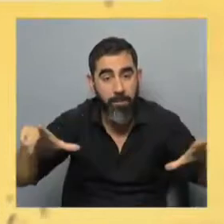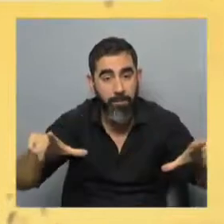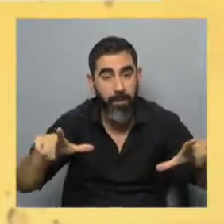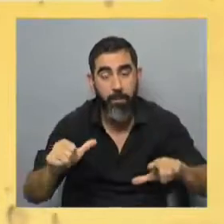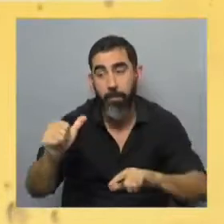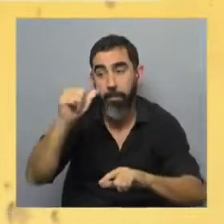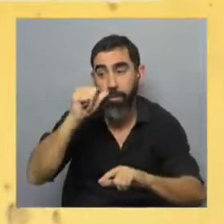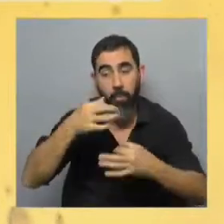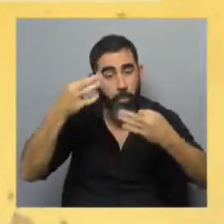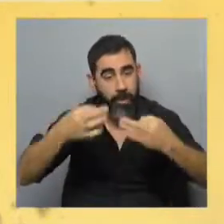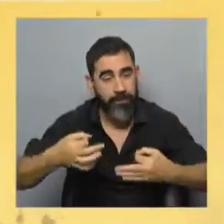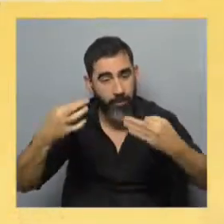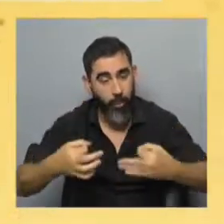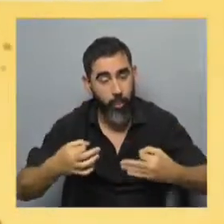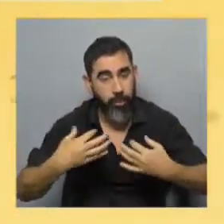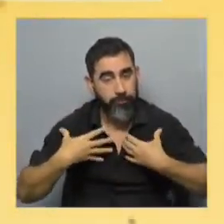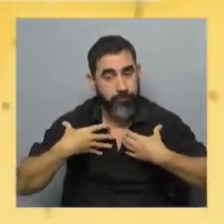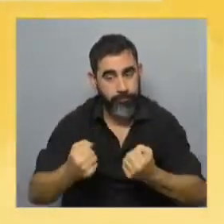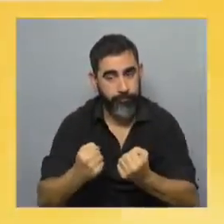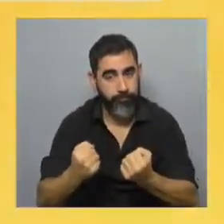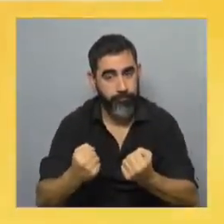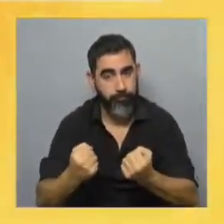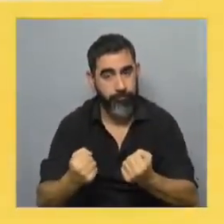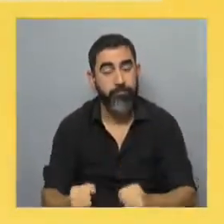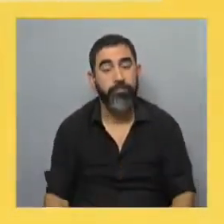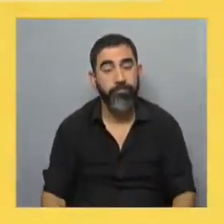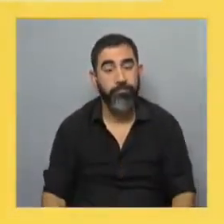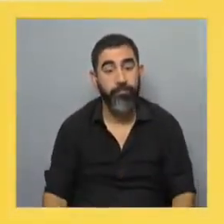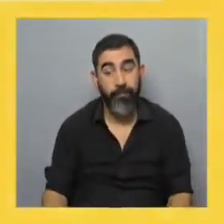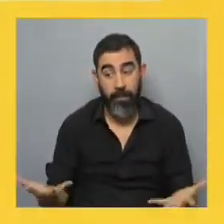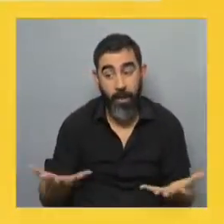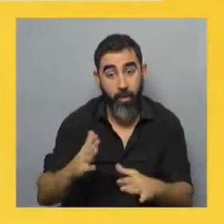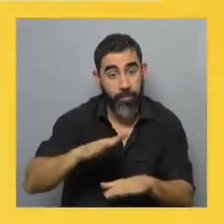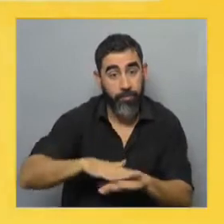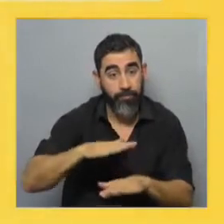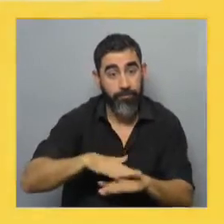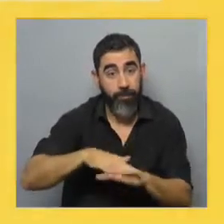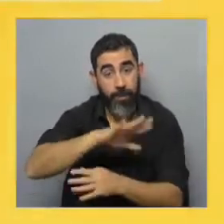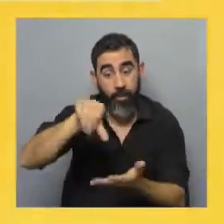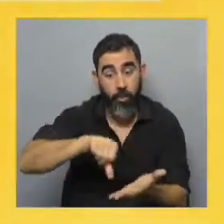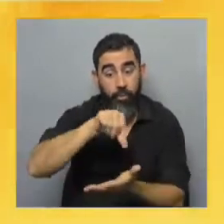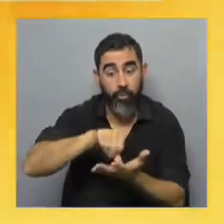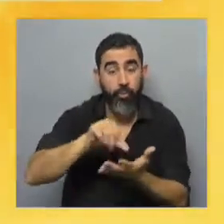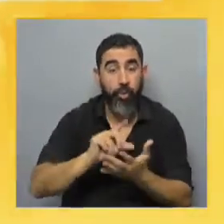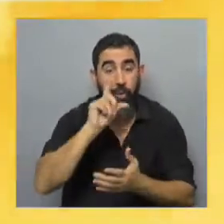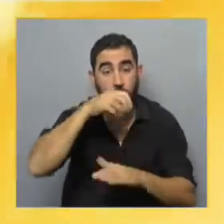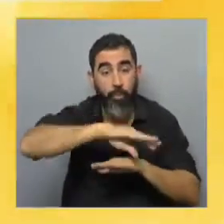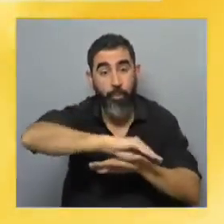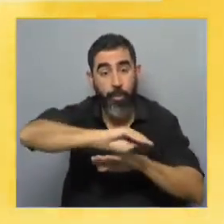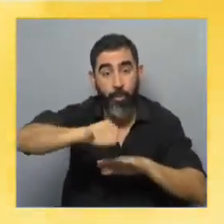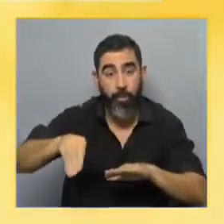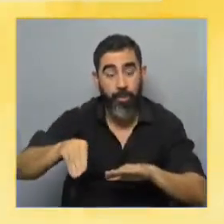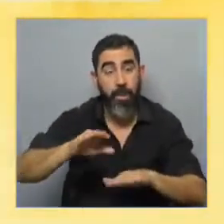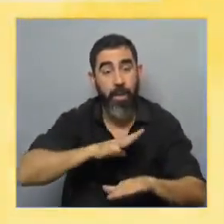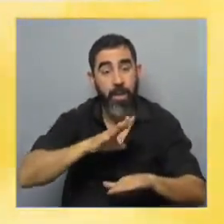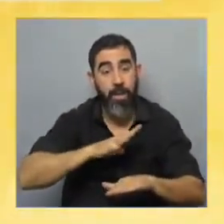tomar, segura, sanitariamente segura, y en este momento la ciudad de Montevideo y la zona metropolitana tiene